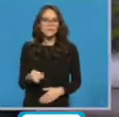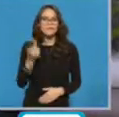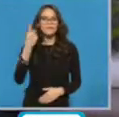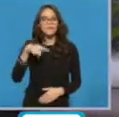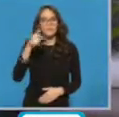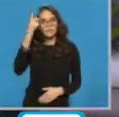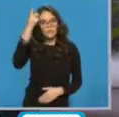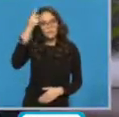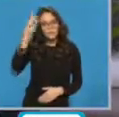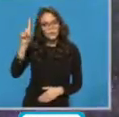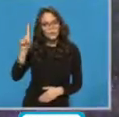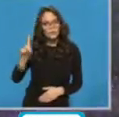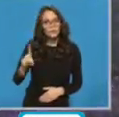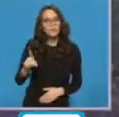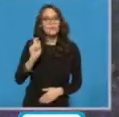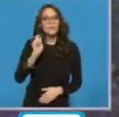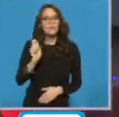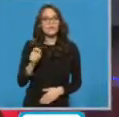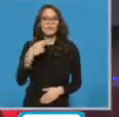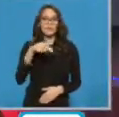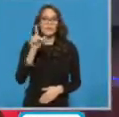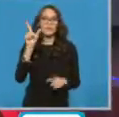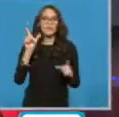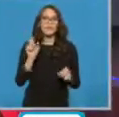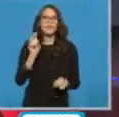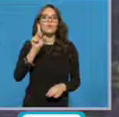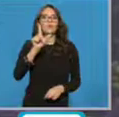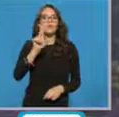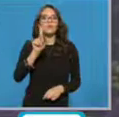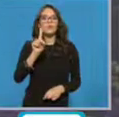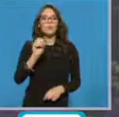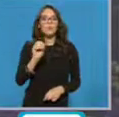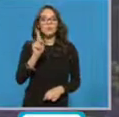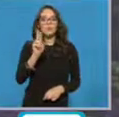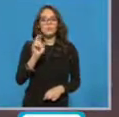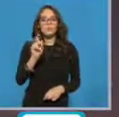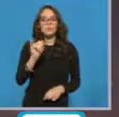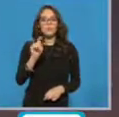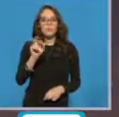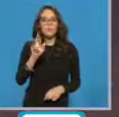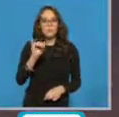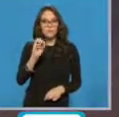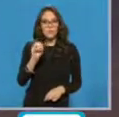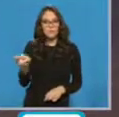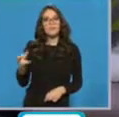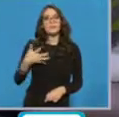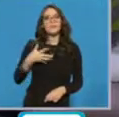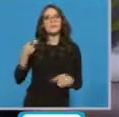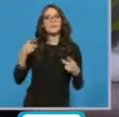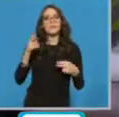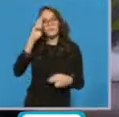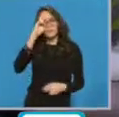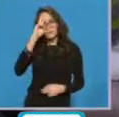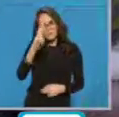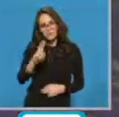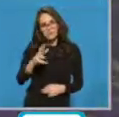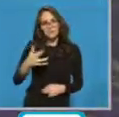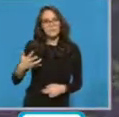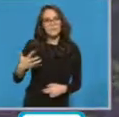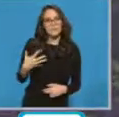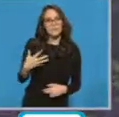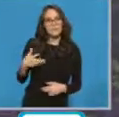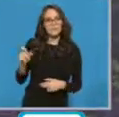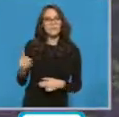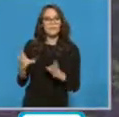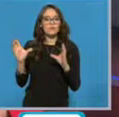propietario, el nudo propietario es el término, sigue conservando ese derecho de propiedad, pero tiene que respetar ese usufructo que se constituyó a favor